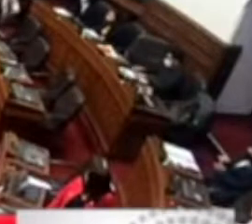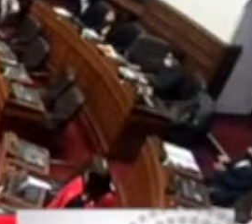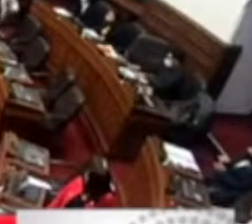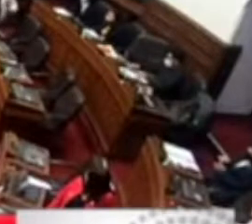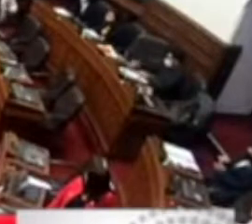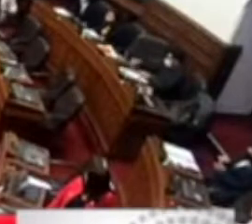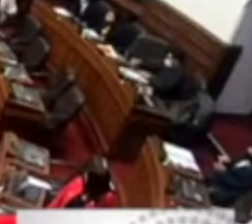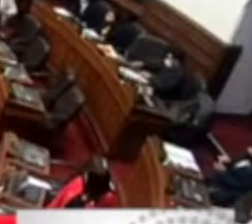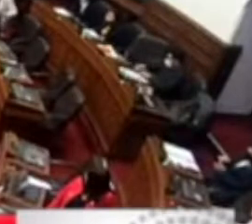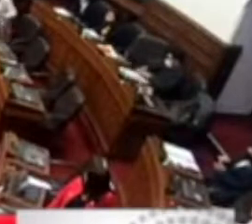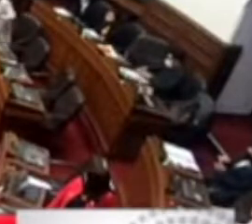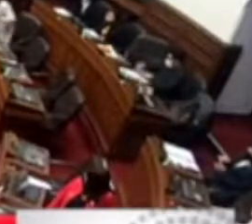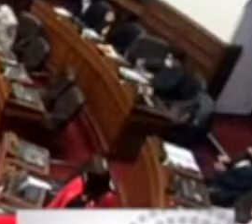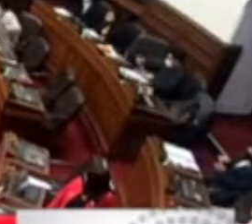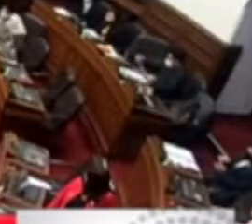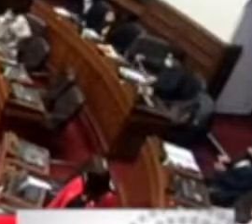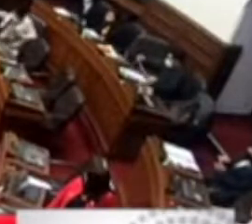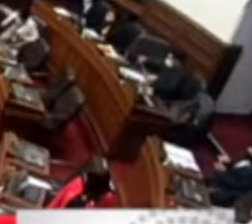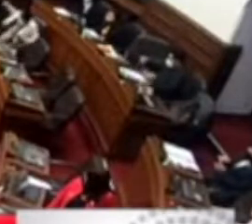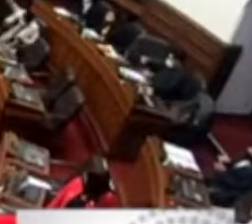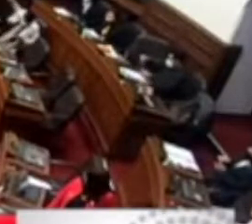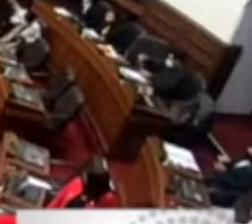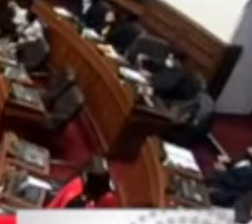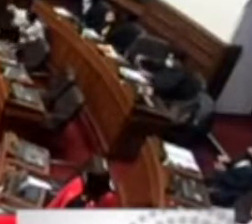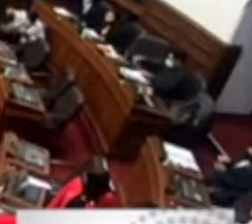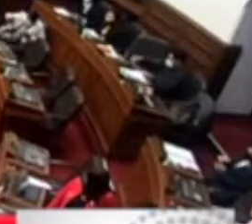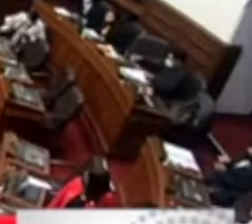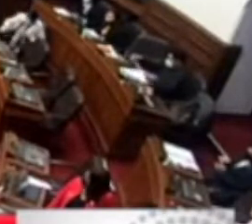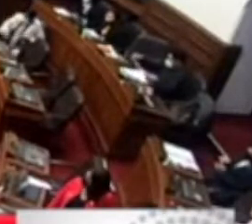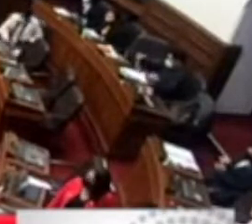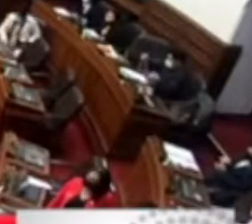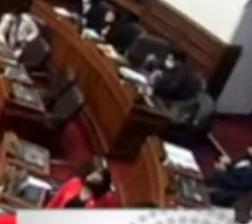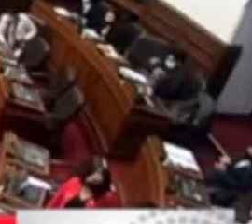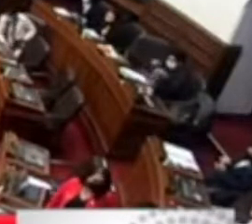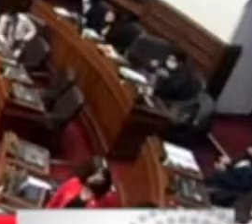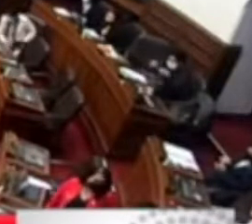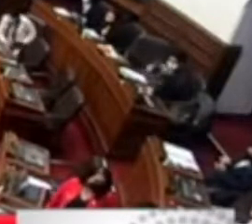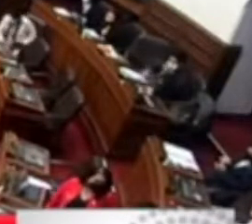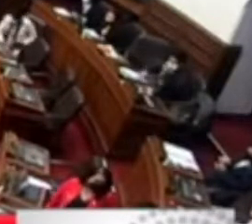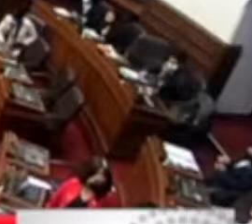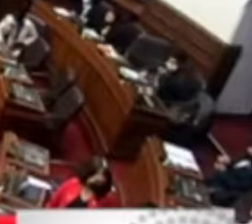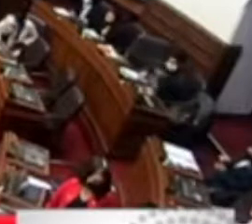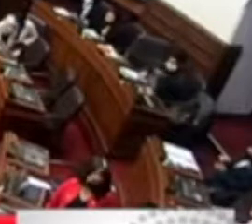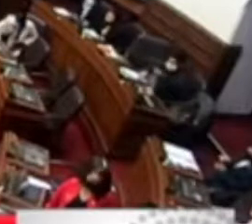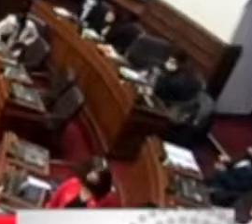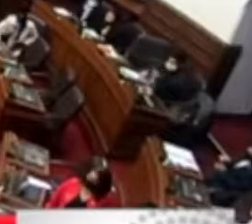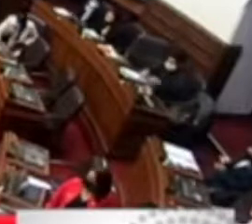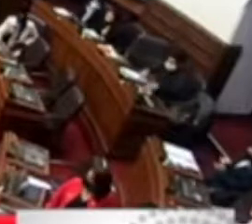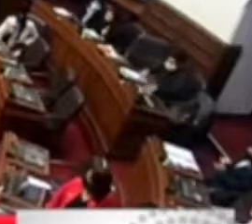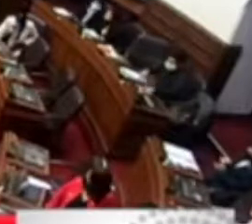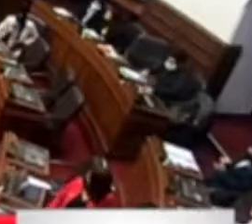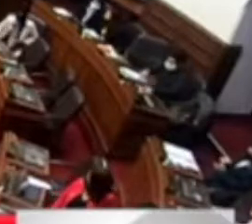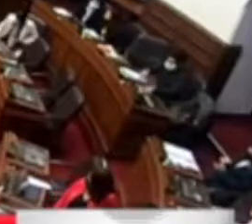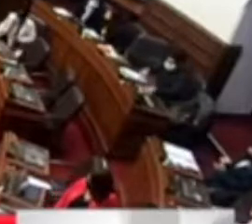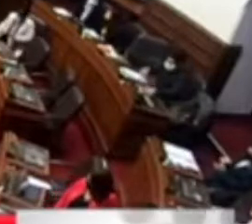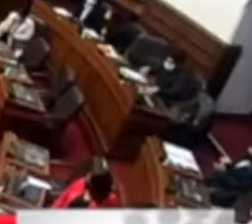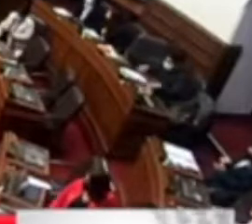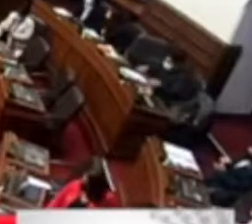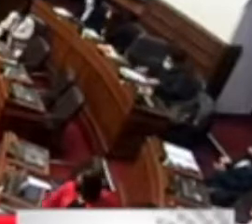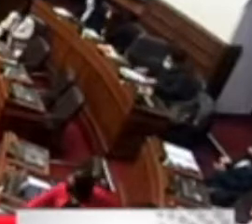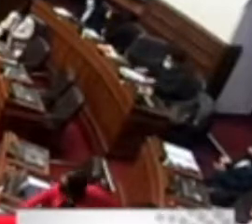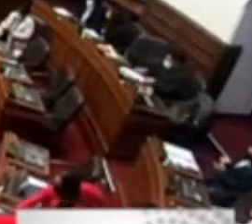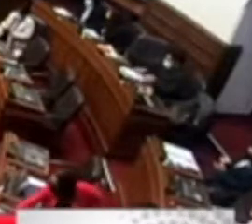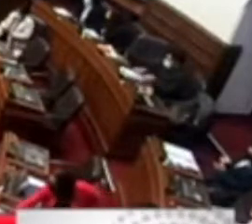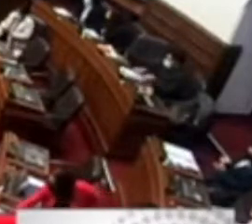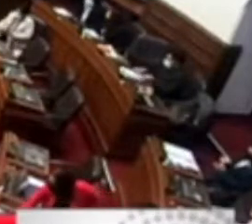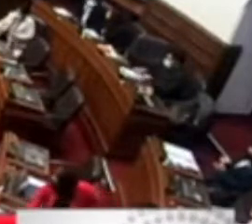Maraví, y a todos los colegas. Quiero empezar felicitando y saludando a